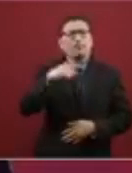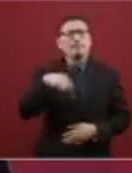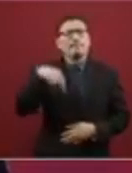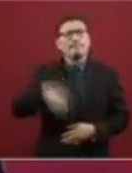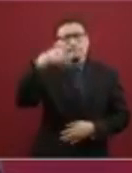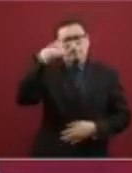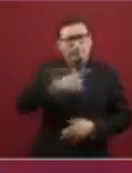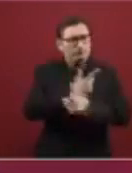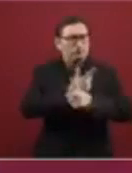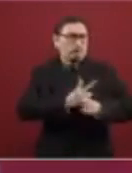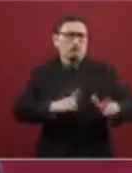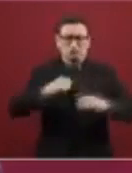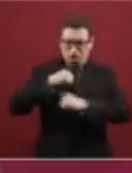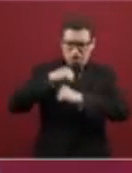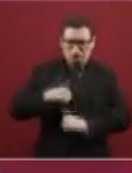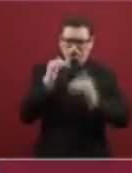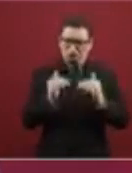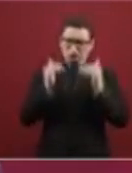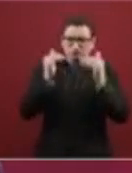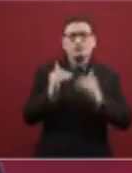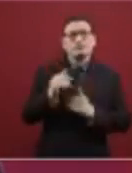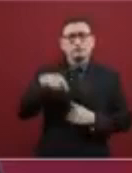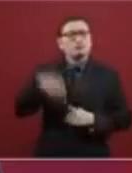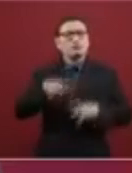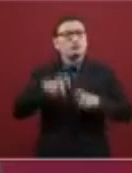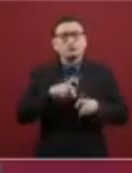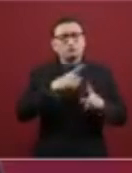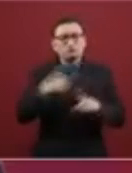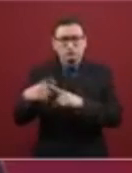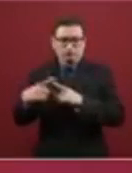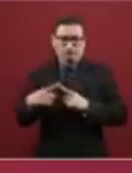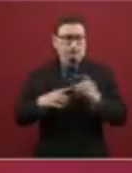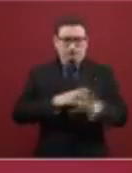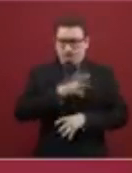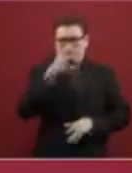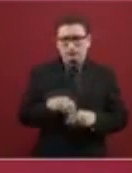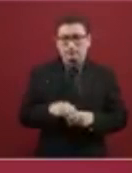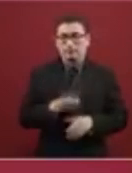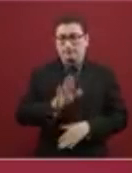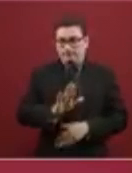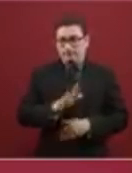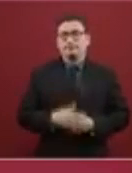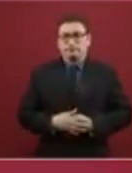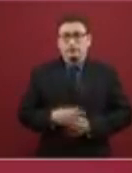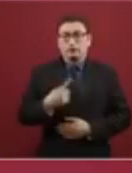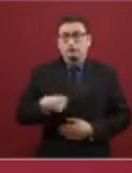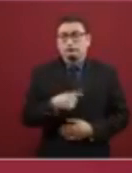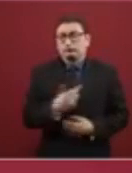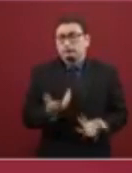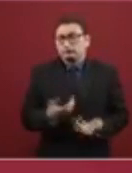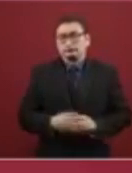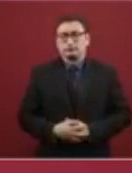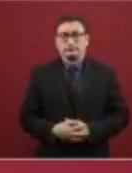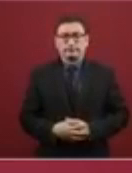siendo un país libre, soberano en esta materia y en todo. Pero esto